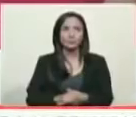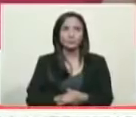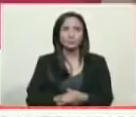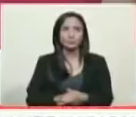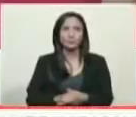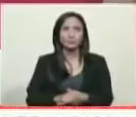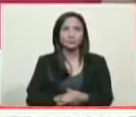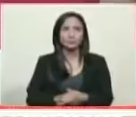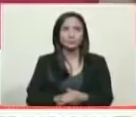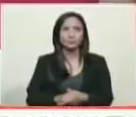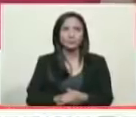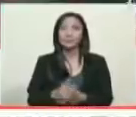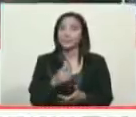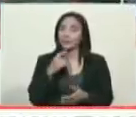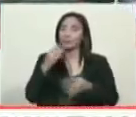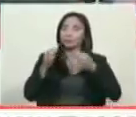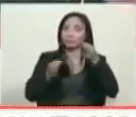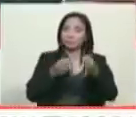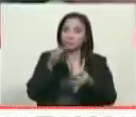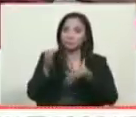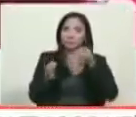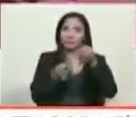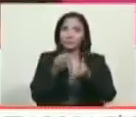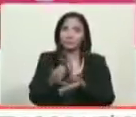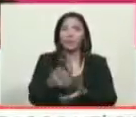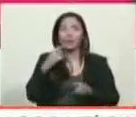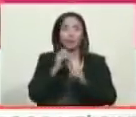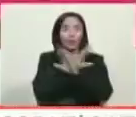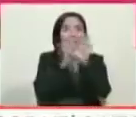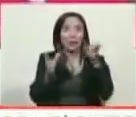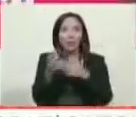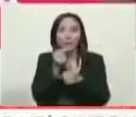No les voy a echar el cuento, cuerda de chismoso, todos que están aquí que ni hablan.